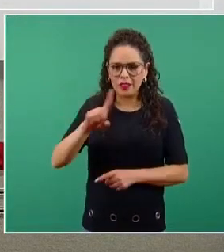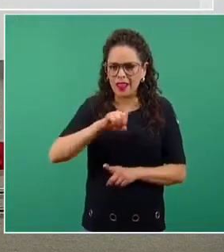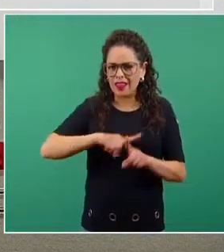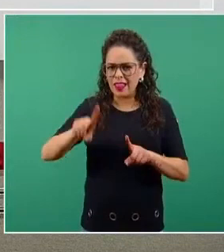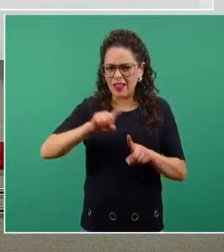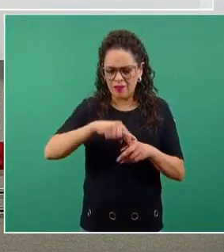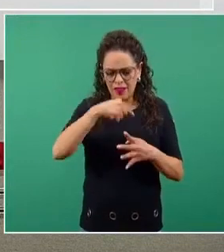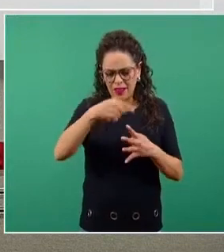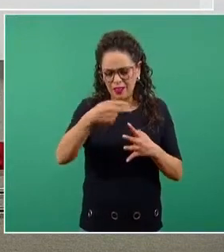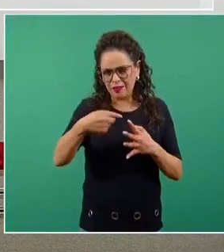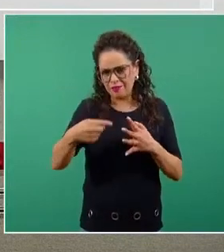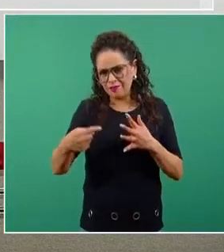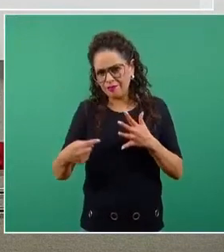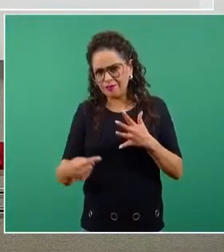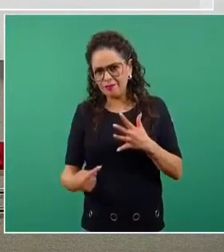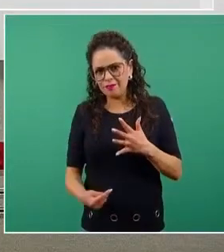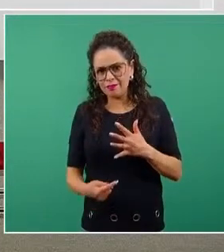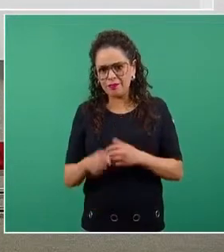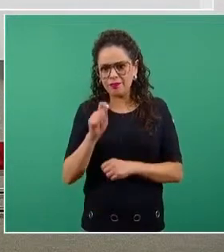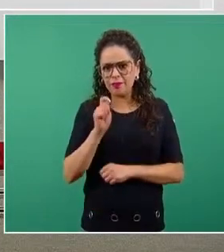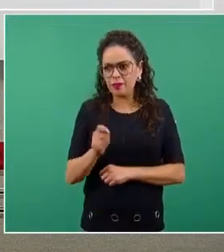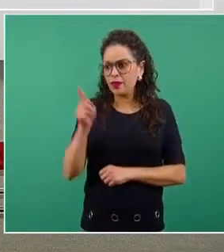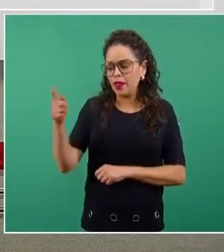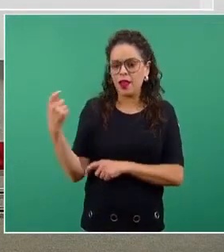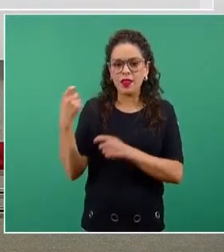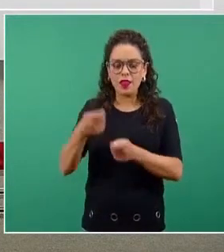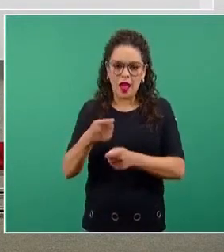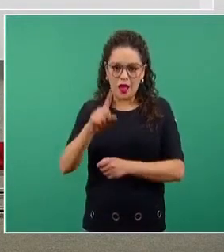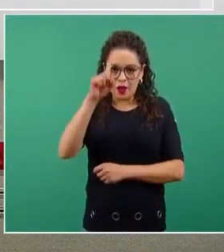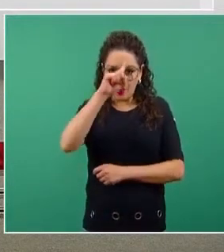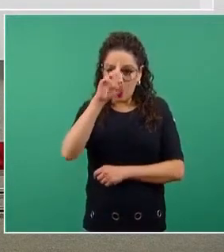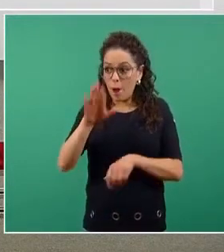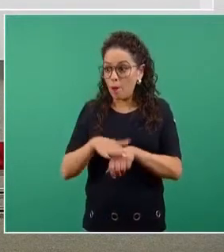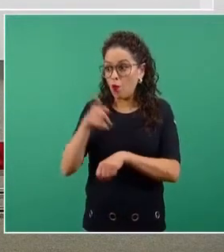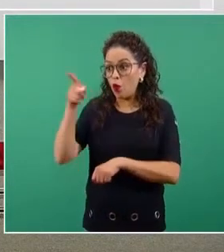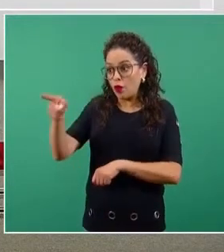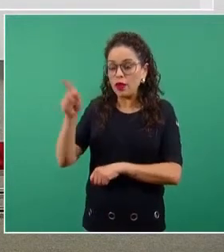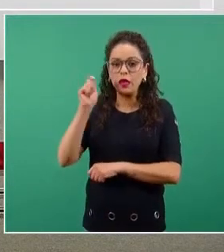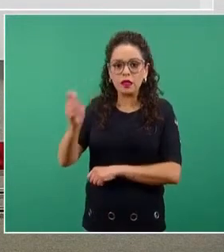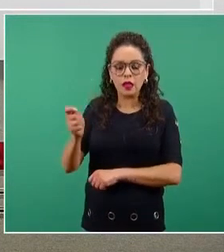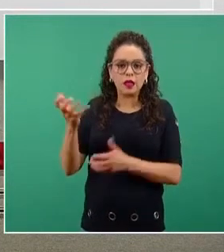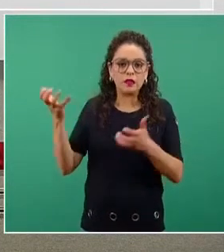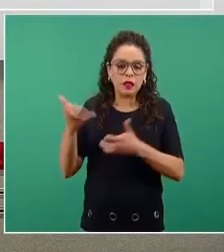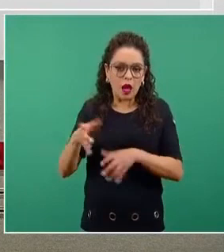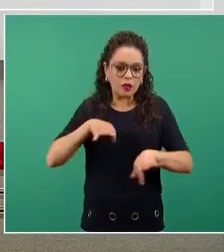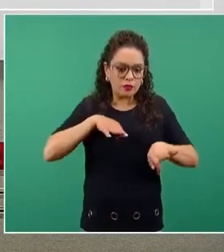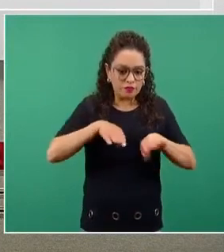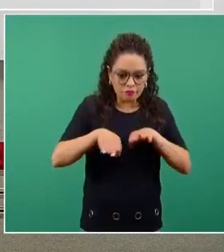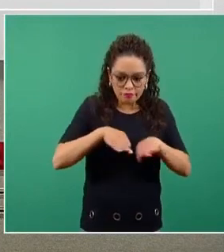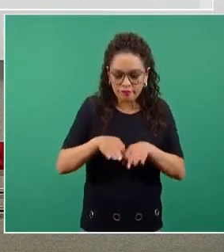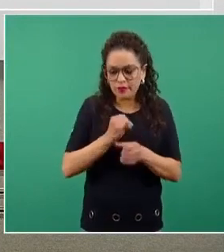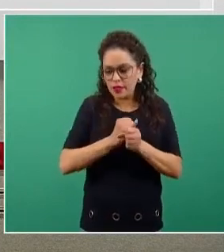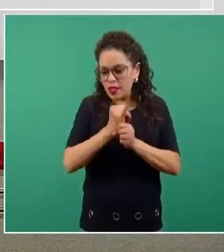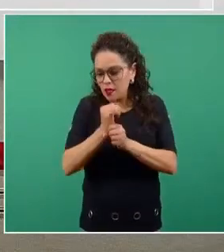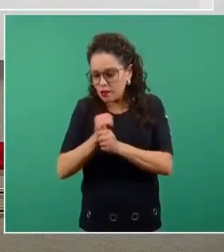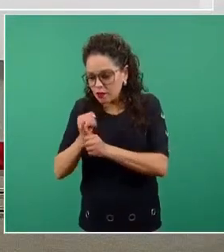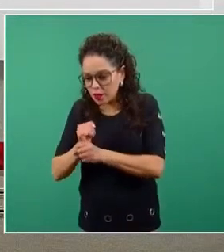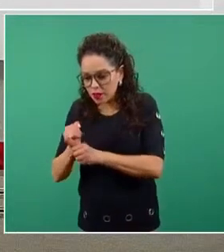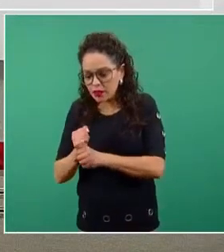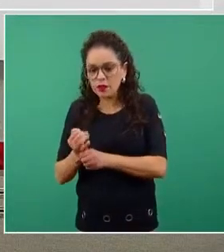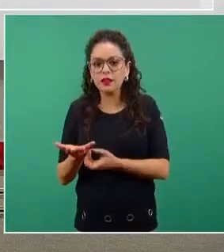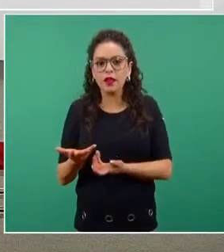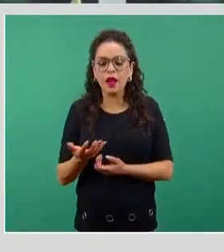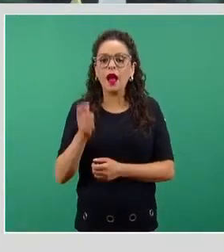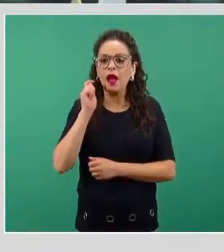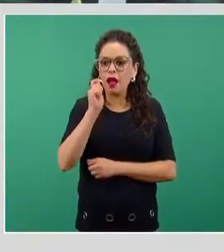elementos técnicos, que hacen las recomendaciones, que investigan, que dan seguimiento a lo nuevo que va saliendo y